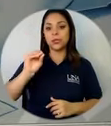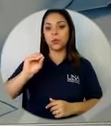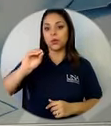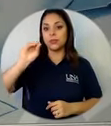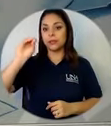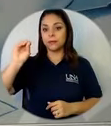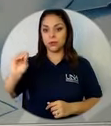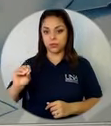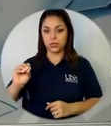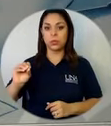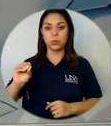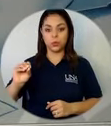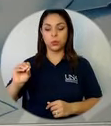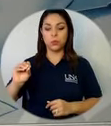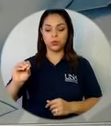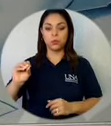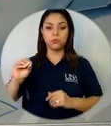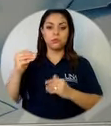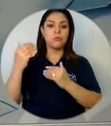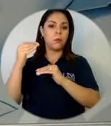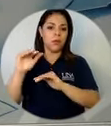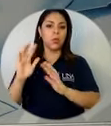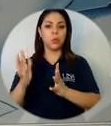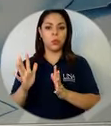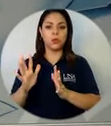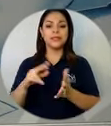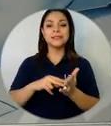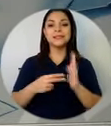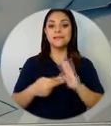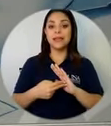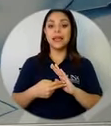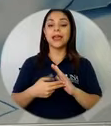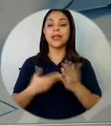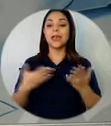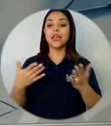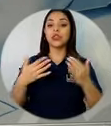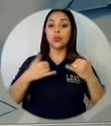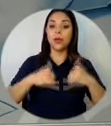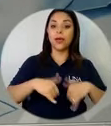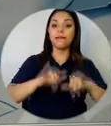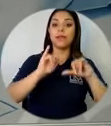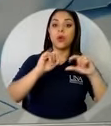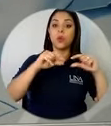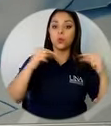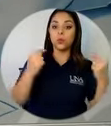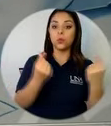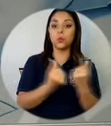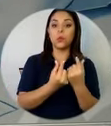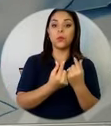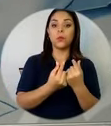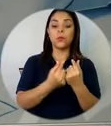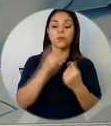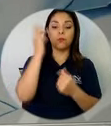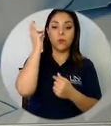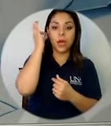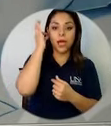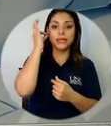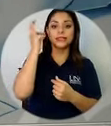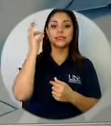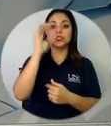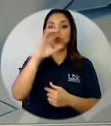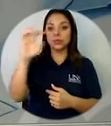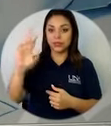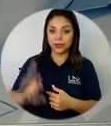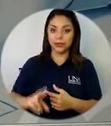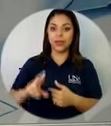del 50% en promedio. ¿Eso qué es lo que significa? Que hay un grupo sustancial de mujeres en Costa Rica y en